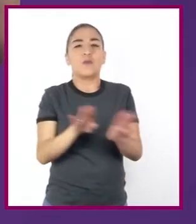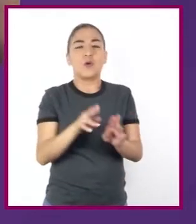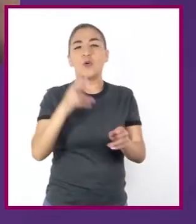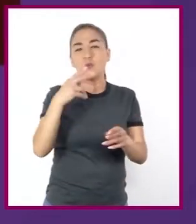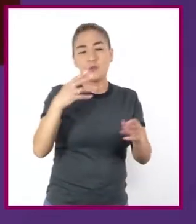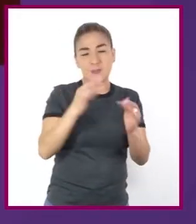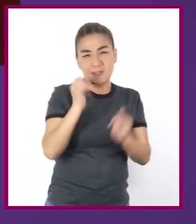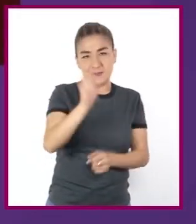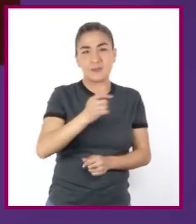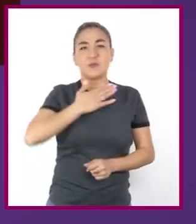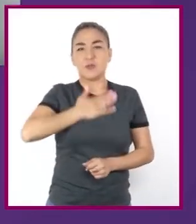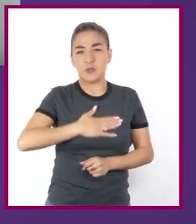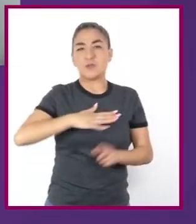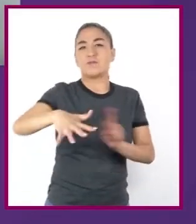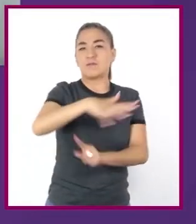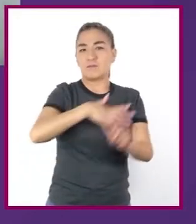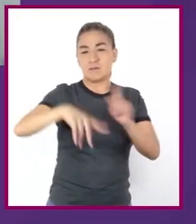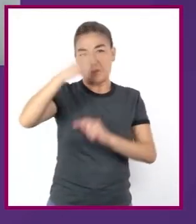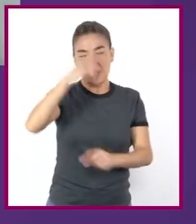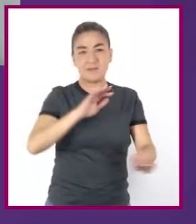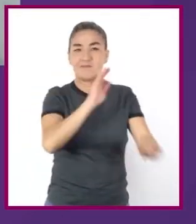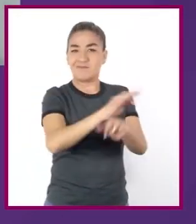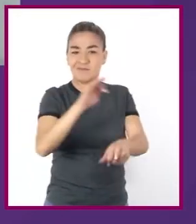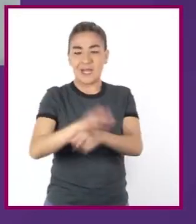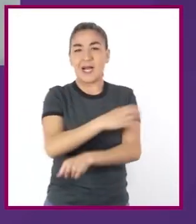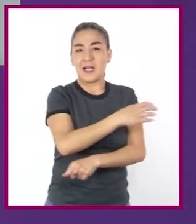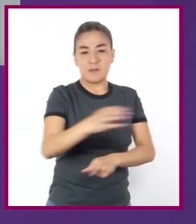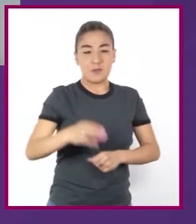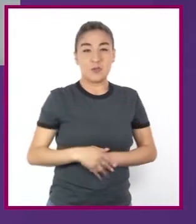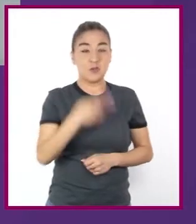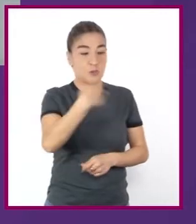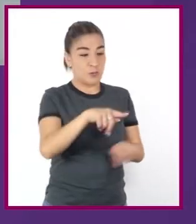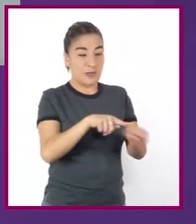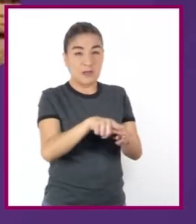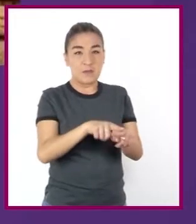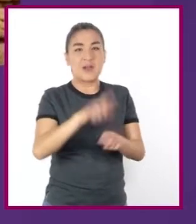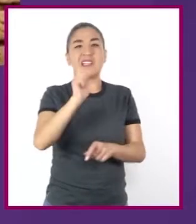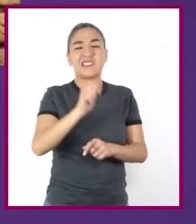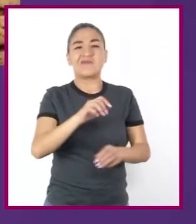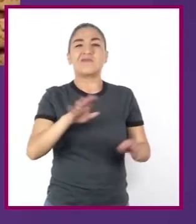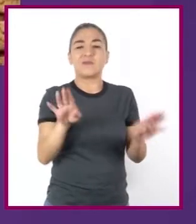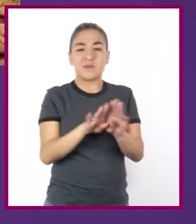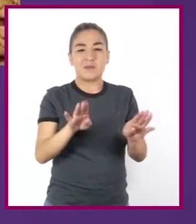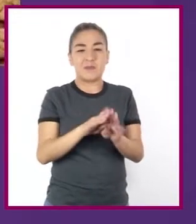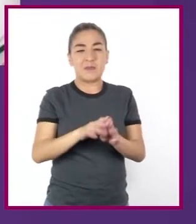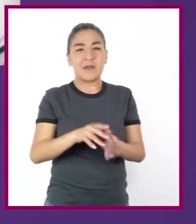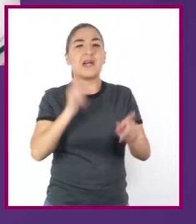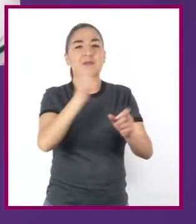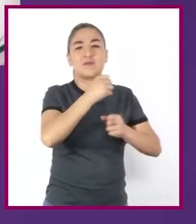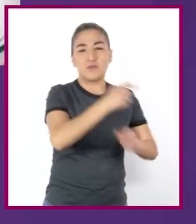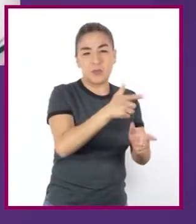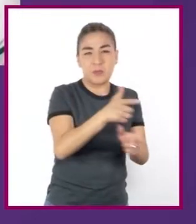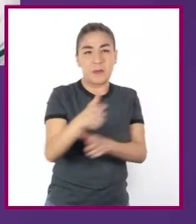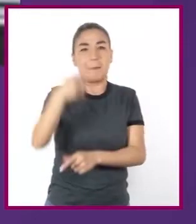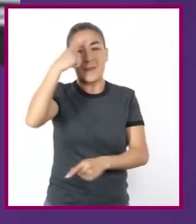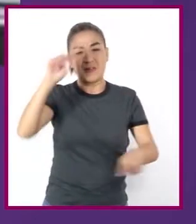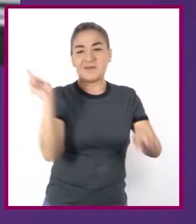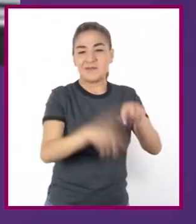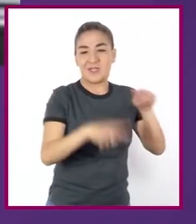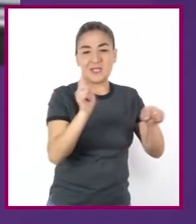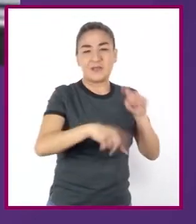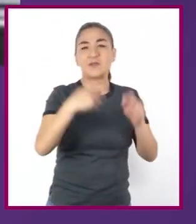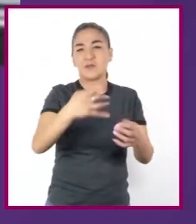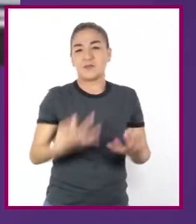por parte de los campesinos. Uno de sus hermanos fue víctima de los terratenientes que arrebataban las tierras a los indígenas, y